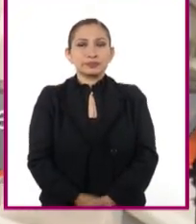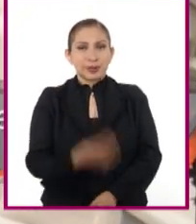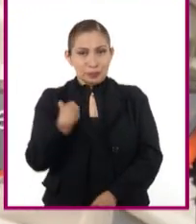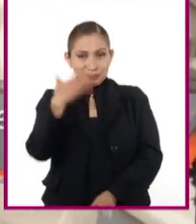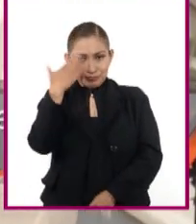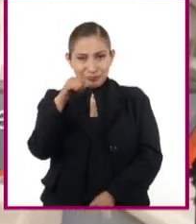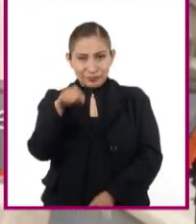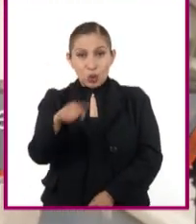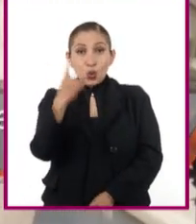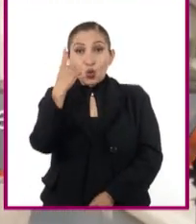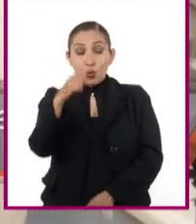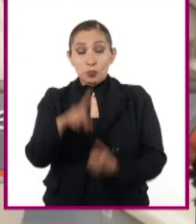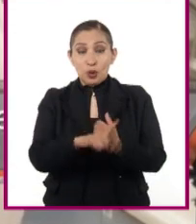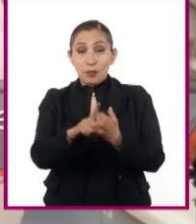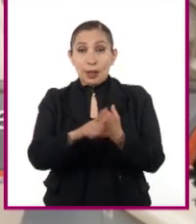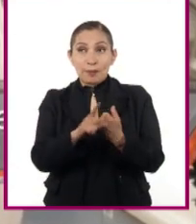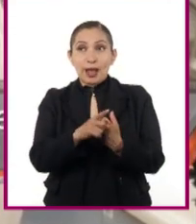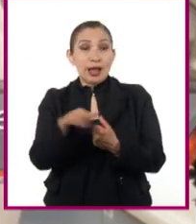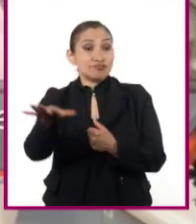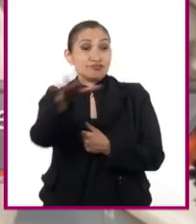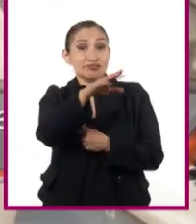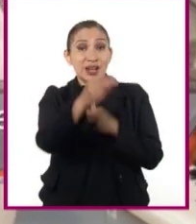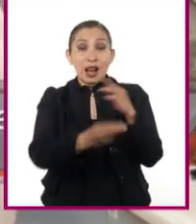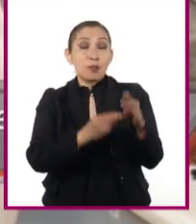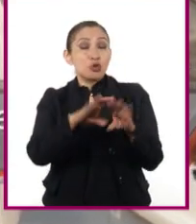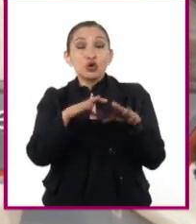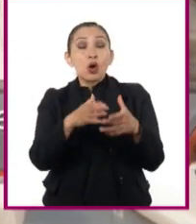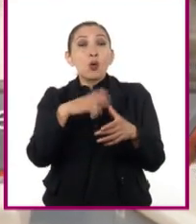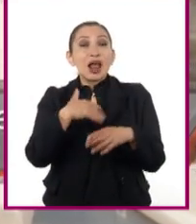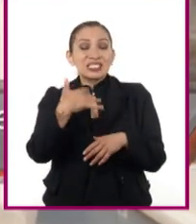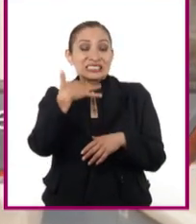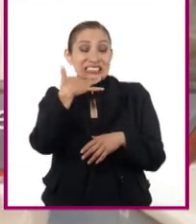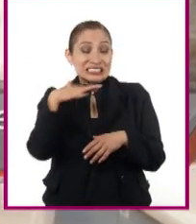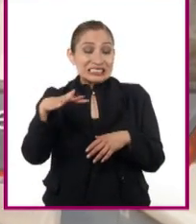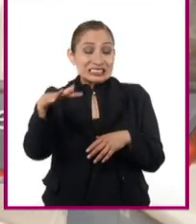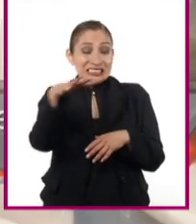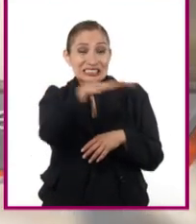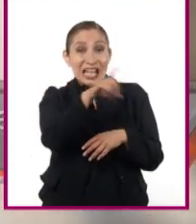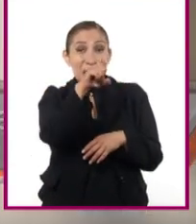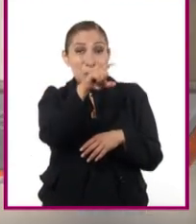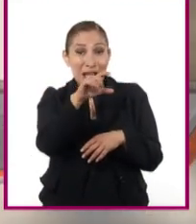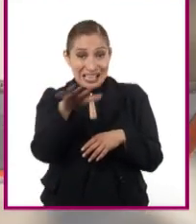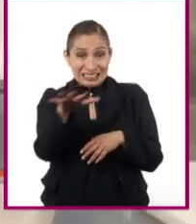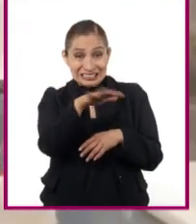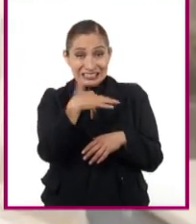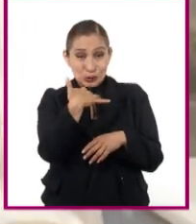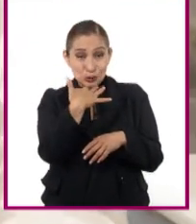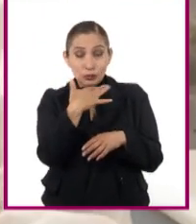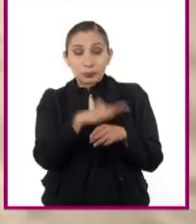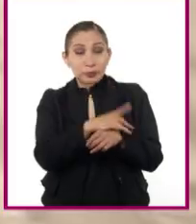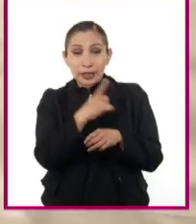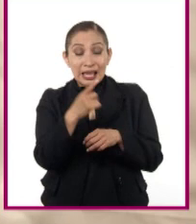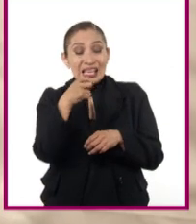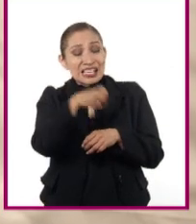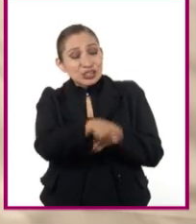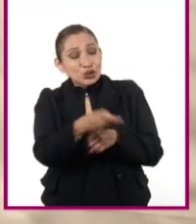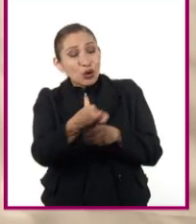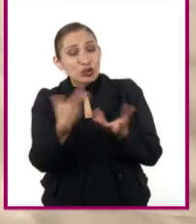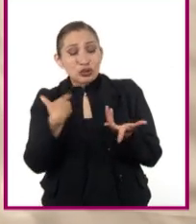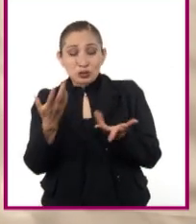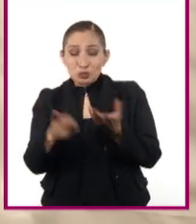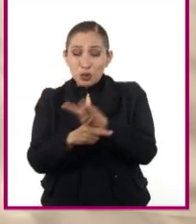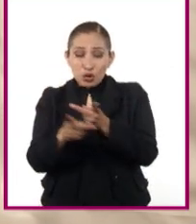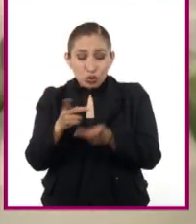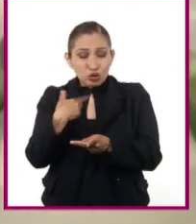como ustedes saben, uno de los problemas grandes en todo el mundo es la contaminación de los cuerpos de agua. ¿Cómo esos